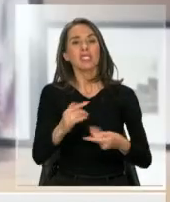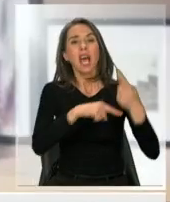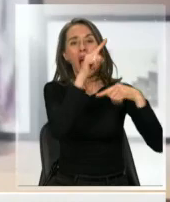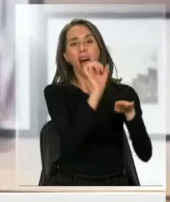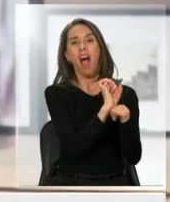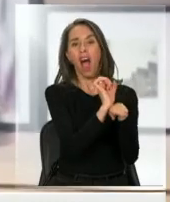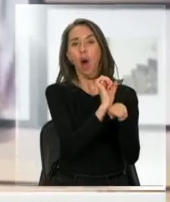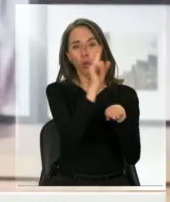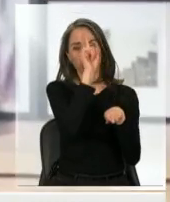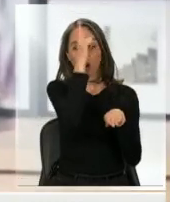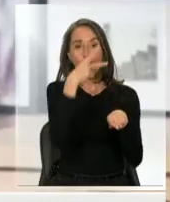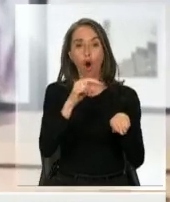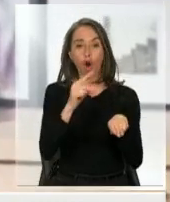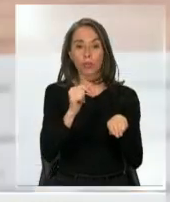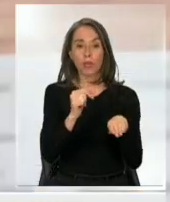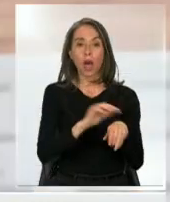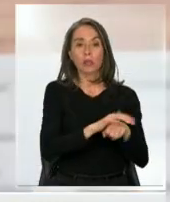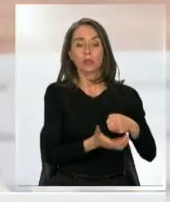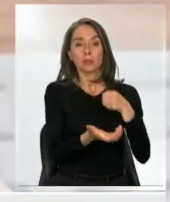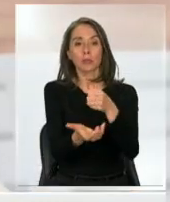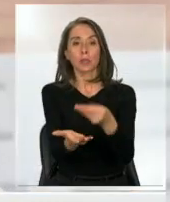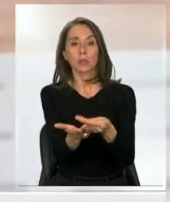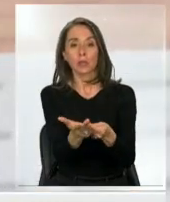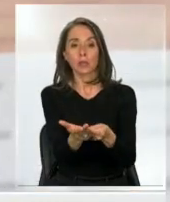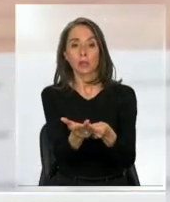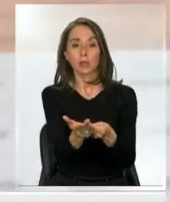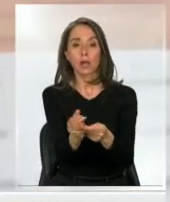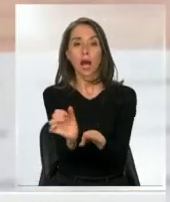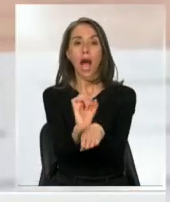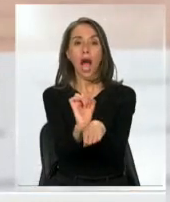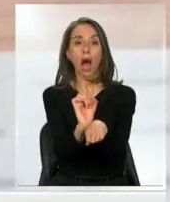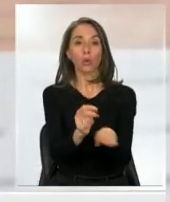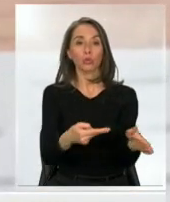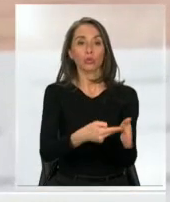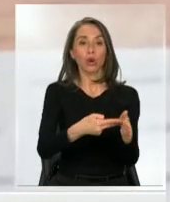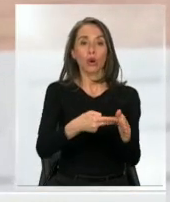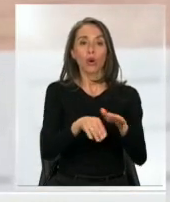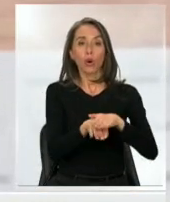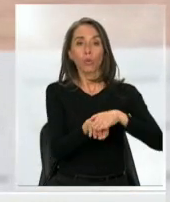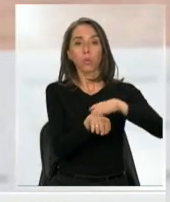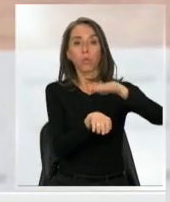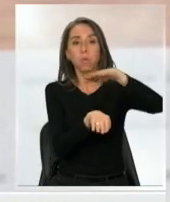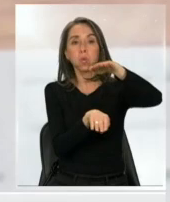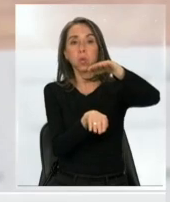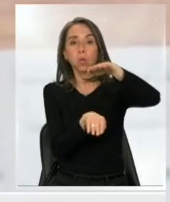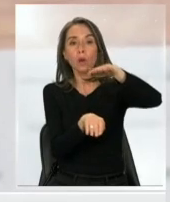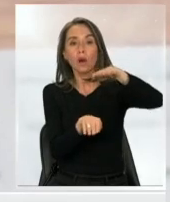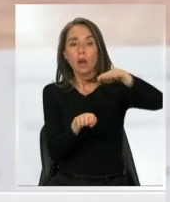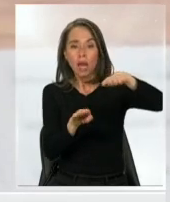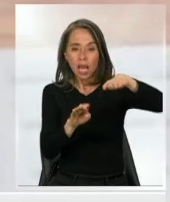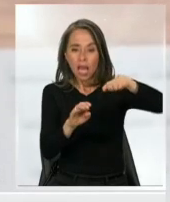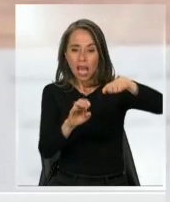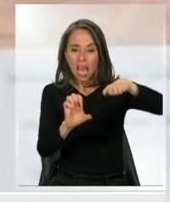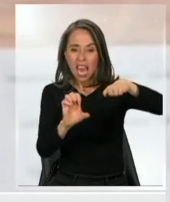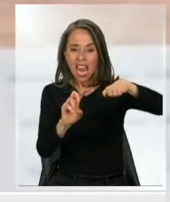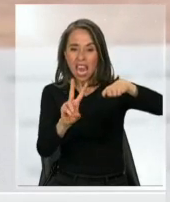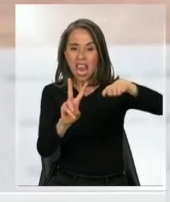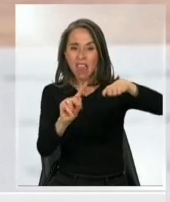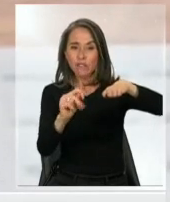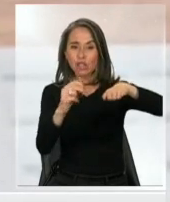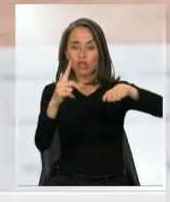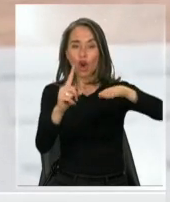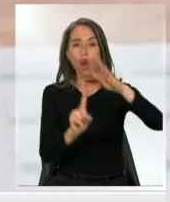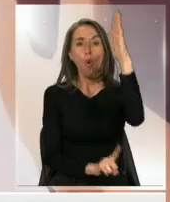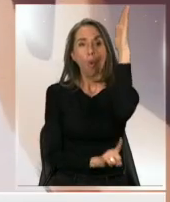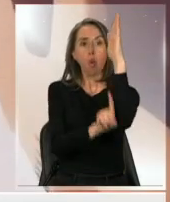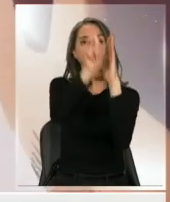¿no?, que son vehículos. Van a invertir fuertemente en lo que son los vehículos eléctricos voladores, conocidos como eVTOL. También en